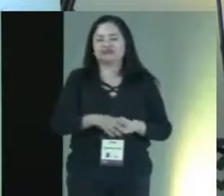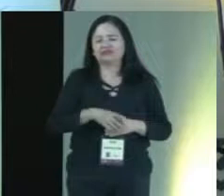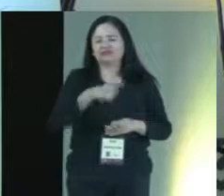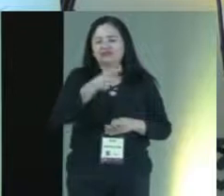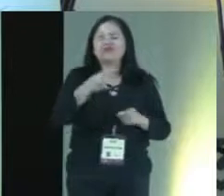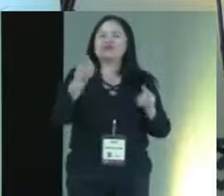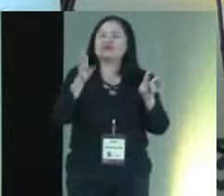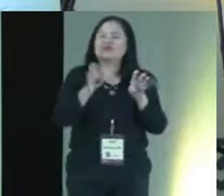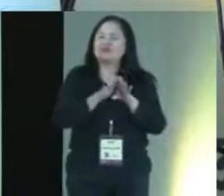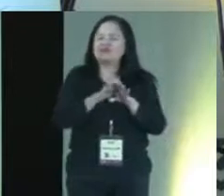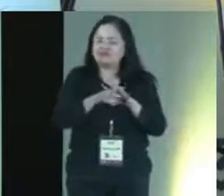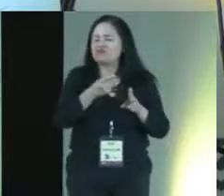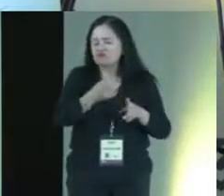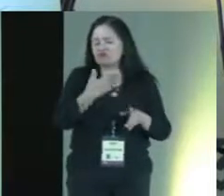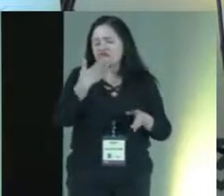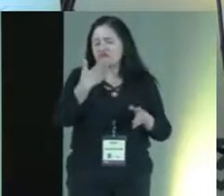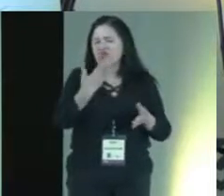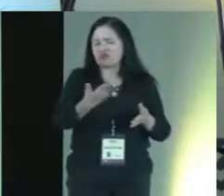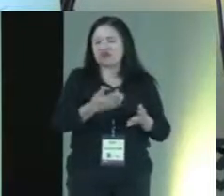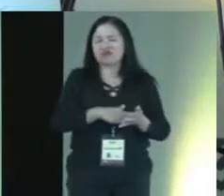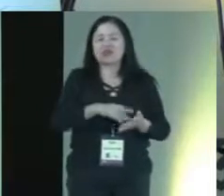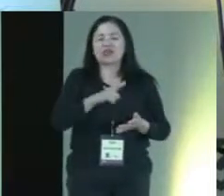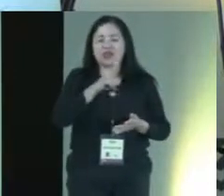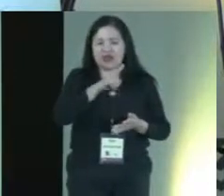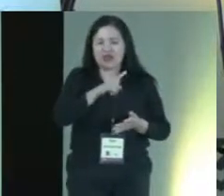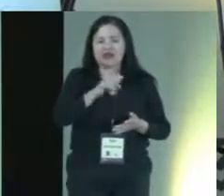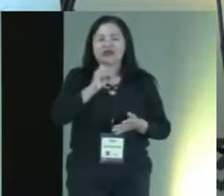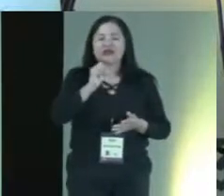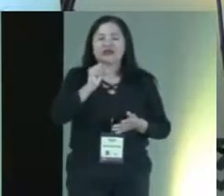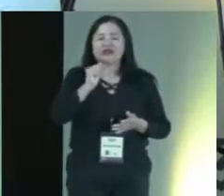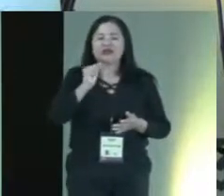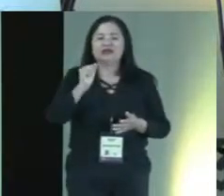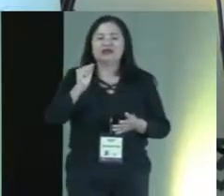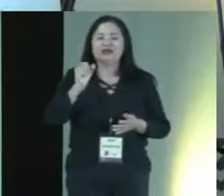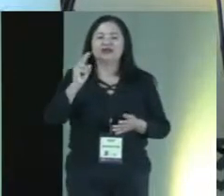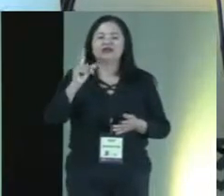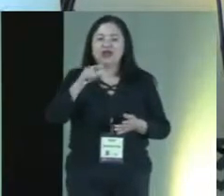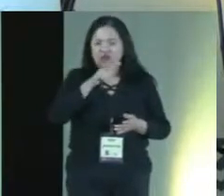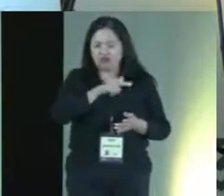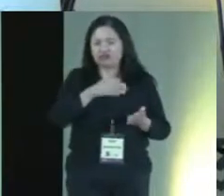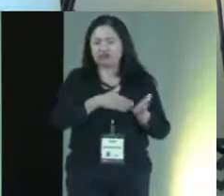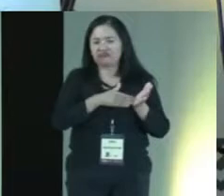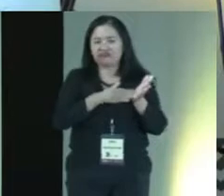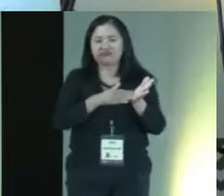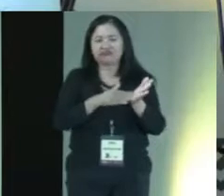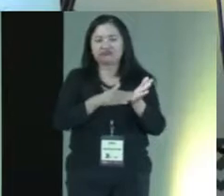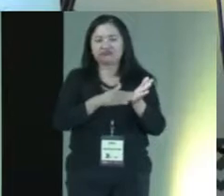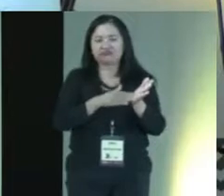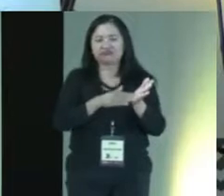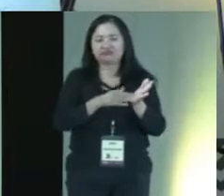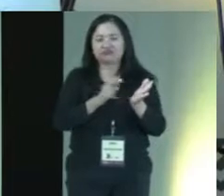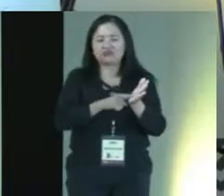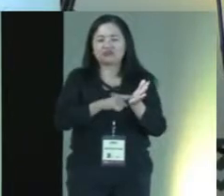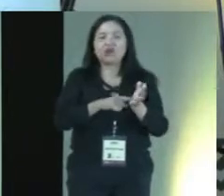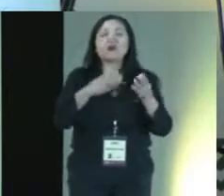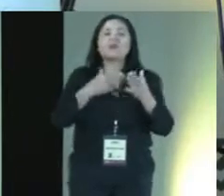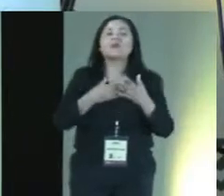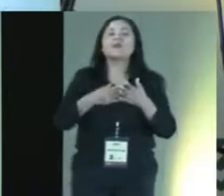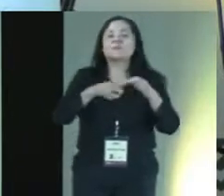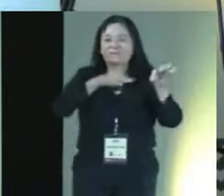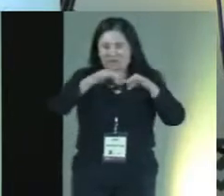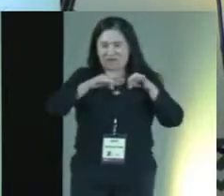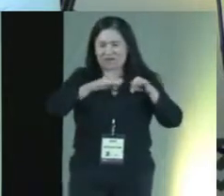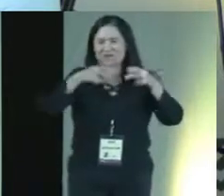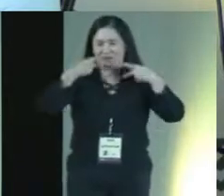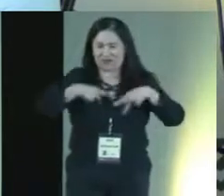tiene originalidad. Saúl pretende ofrecer una versión del movimiento obrero y